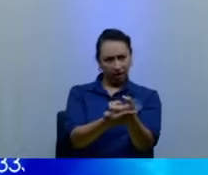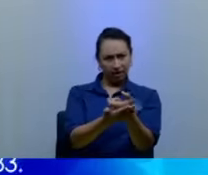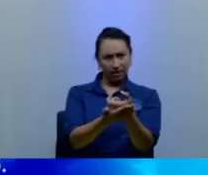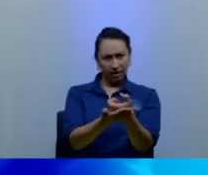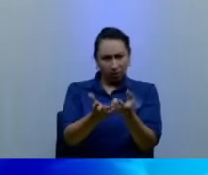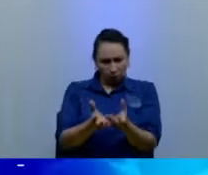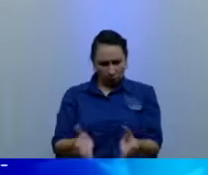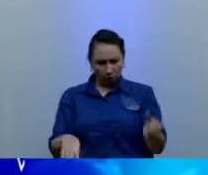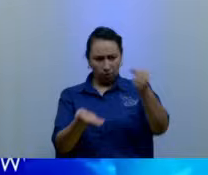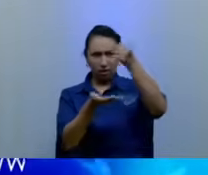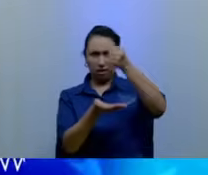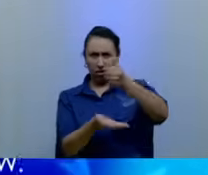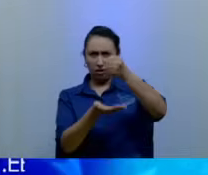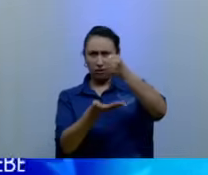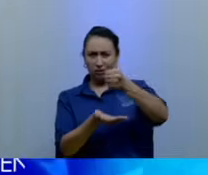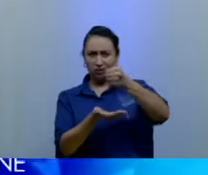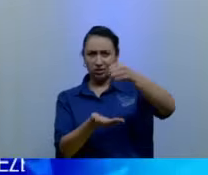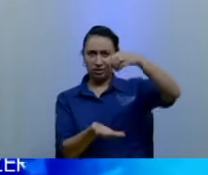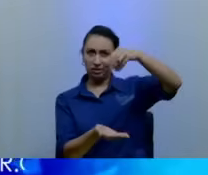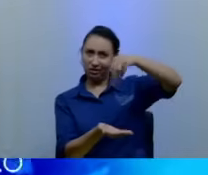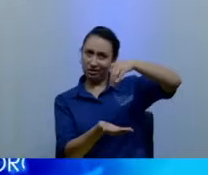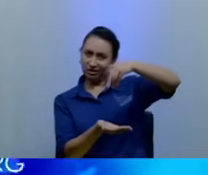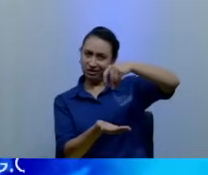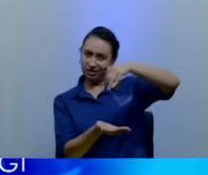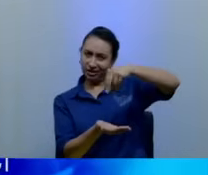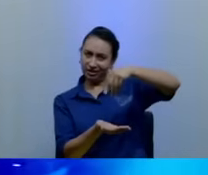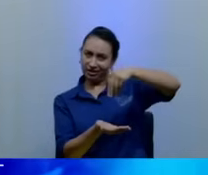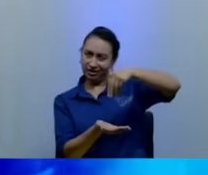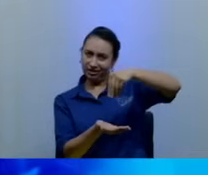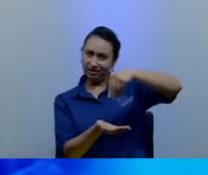¿qué piensa usted que pensaban ellos de la sal?